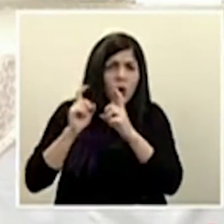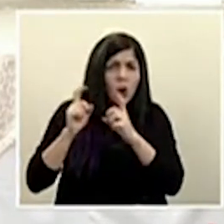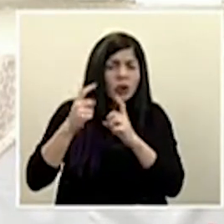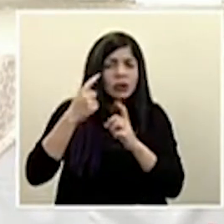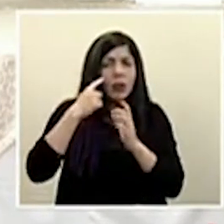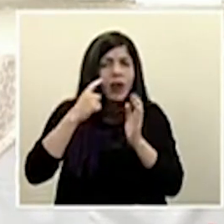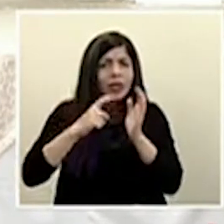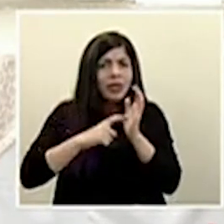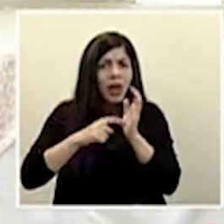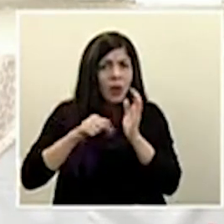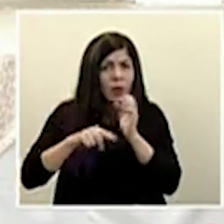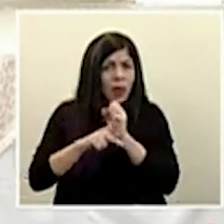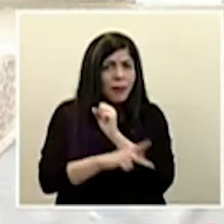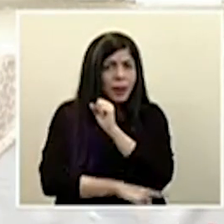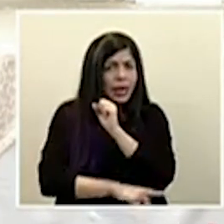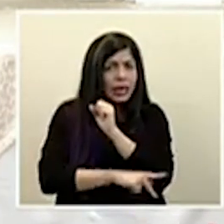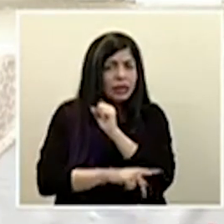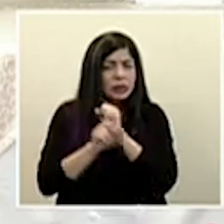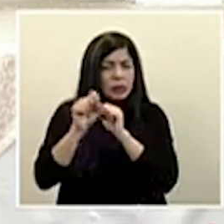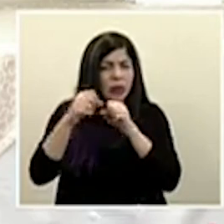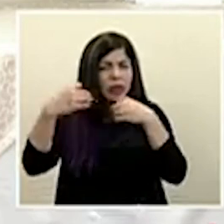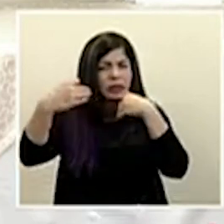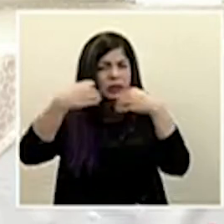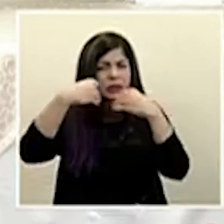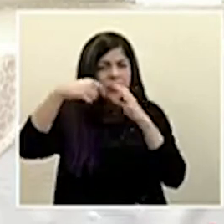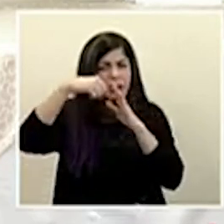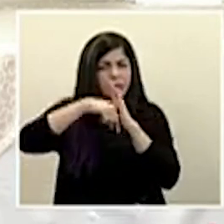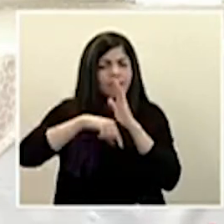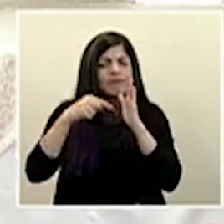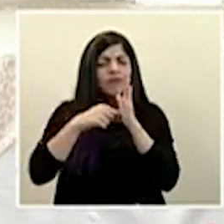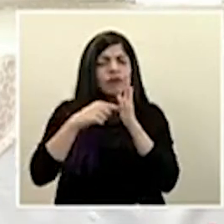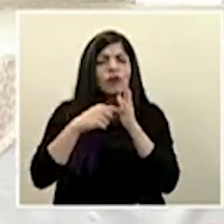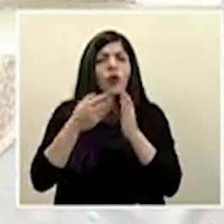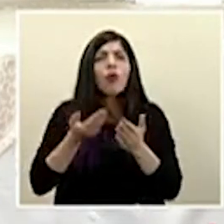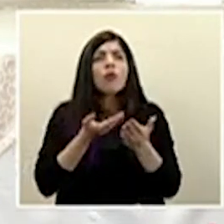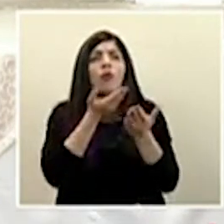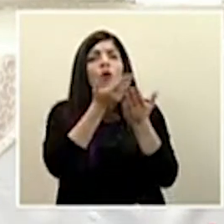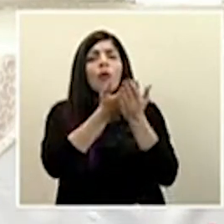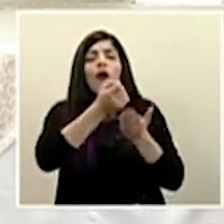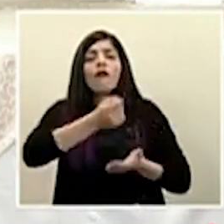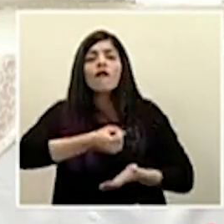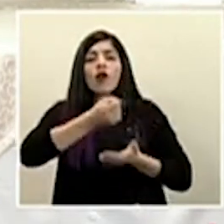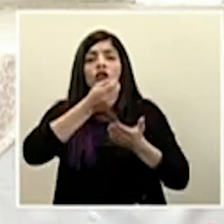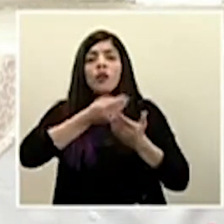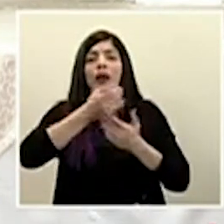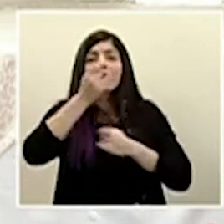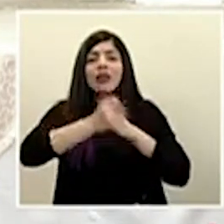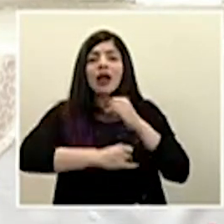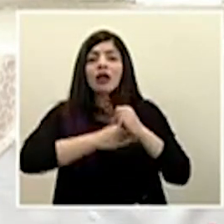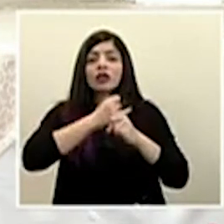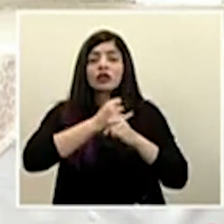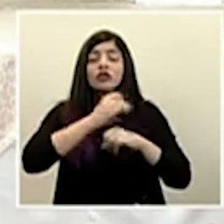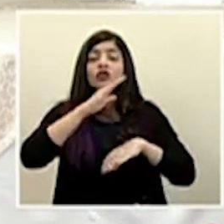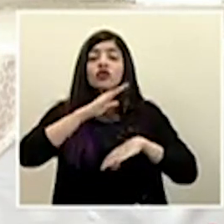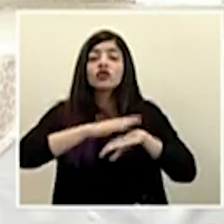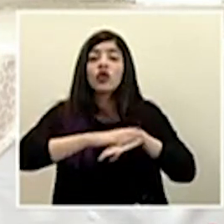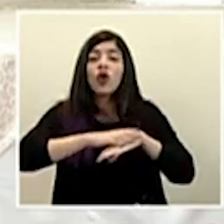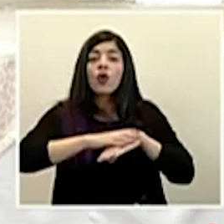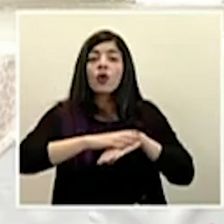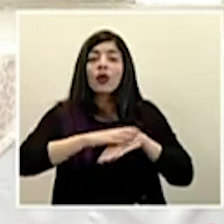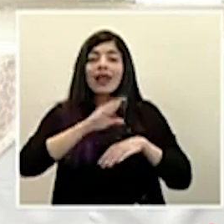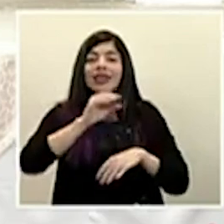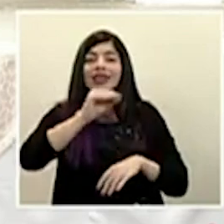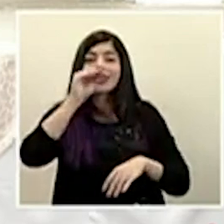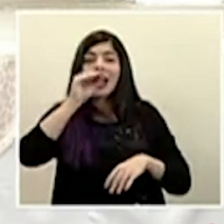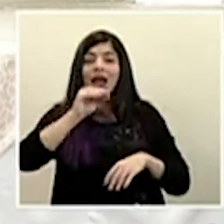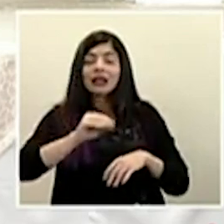deuda con el país? ¿Puede detallar más sobre la propuesta al Fondo Monetario Internacional sobre para las tasas